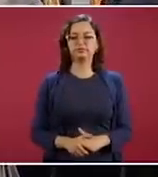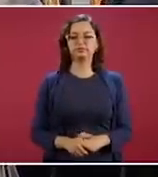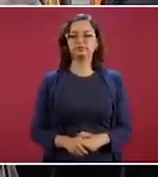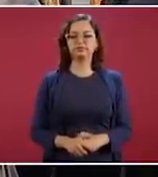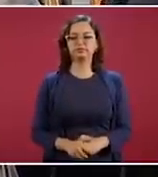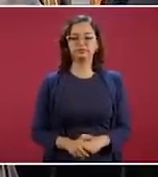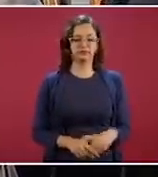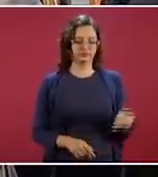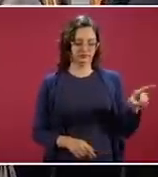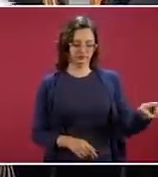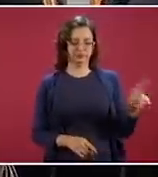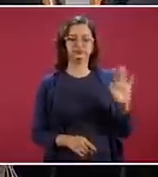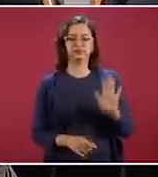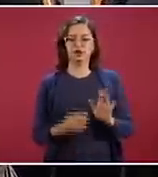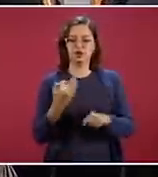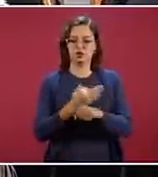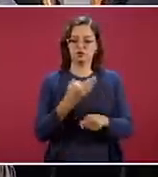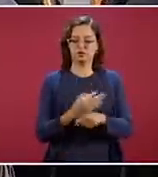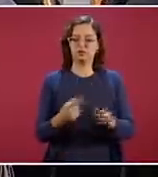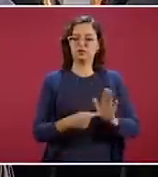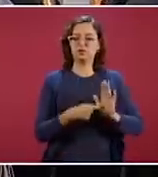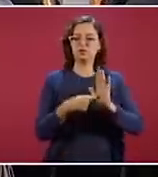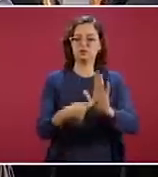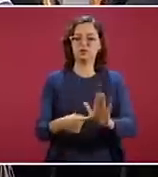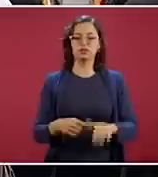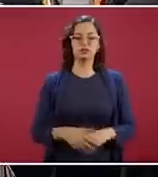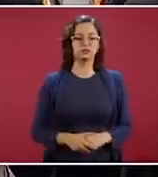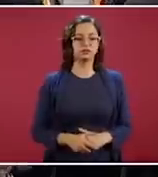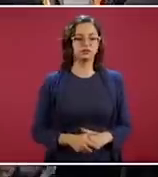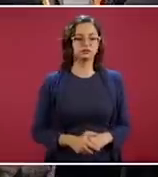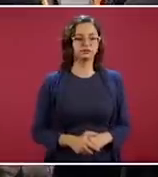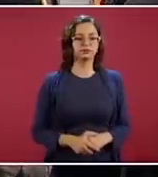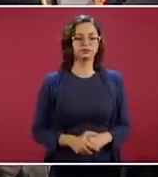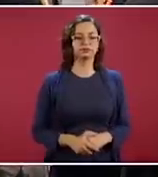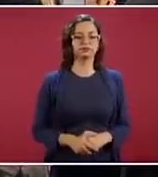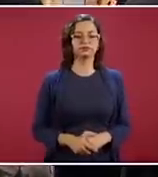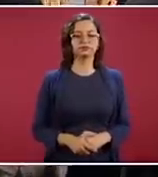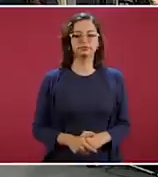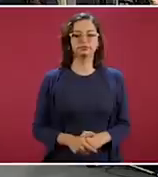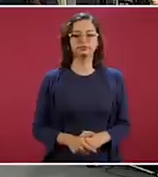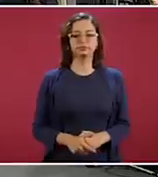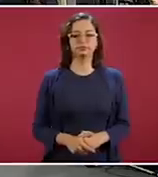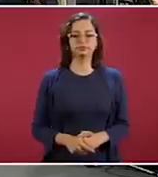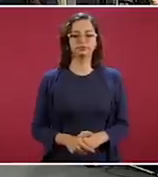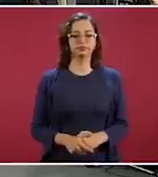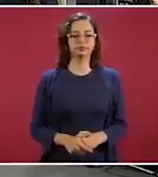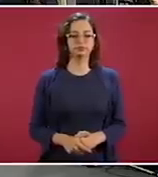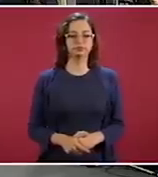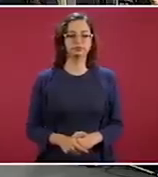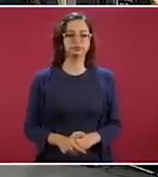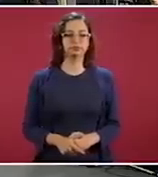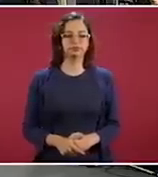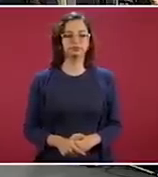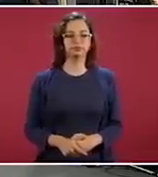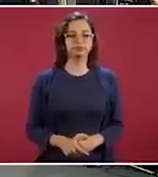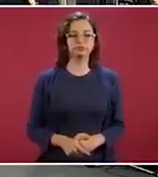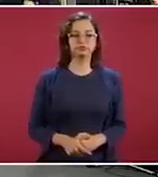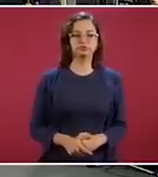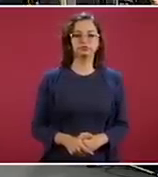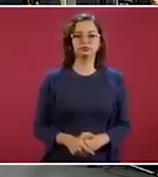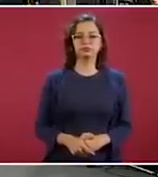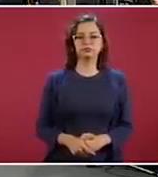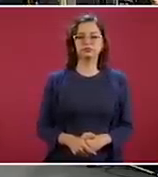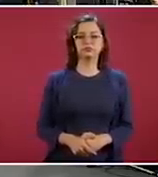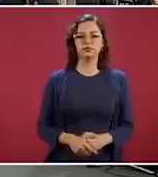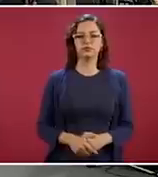Va a ver, van a ver ahorita a lo que me refiero. Pero me refiero a los resultados. Bueno, Salinas de